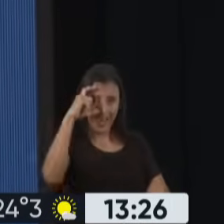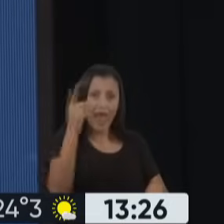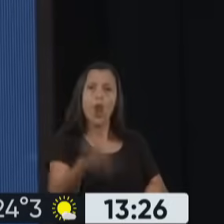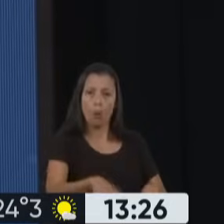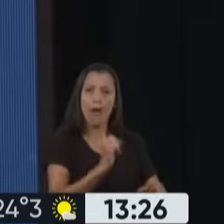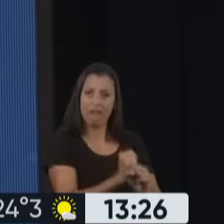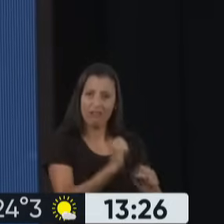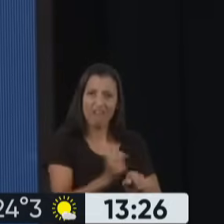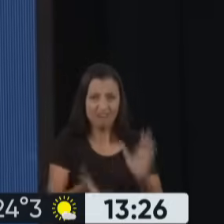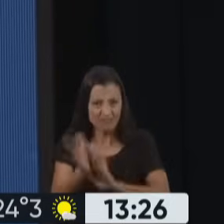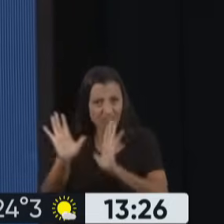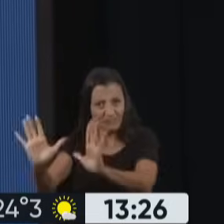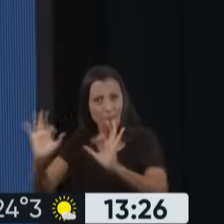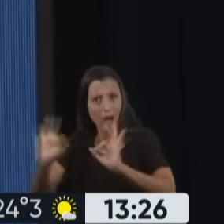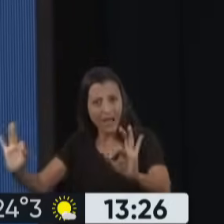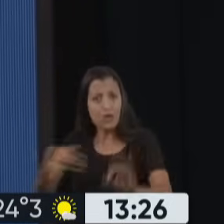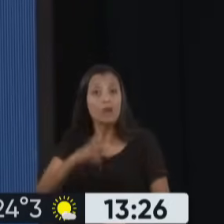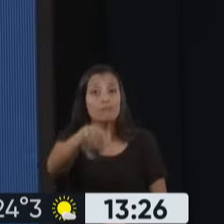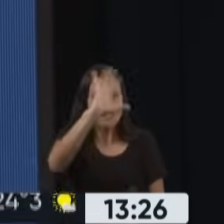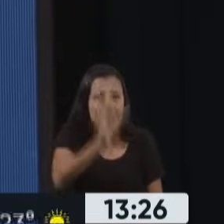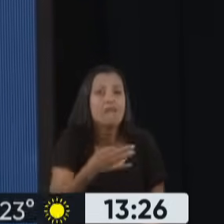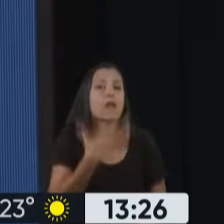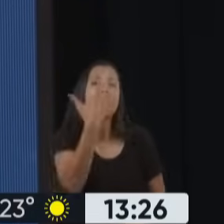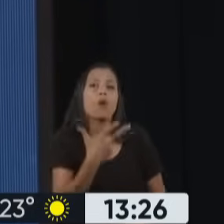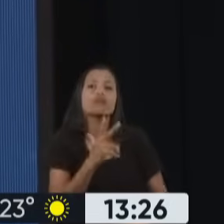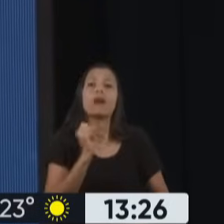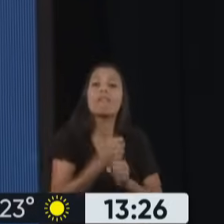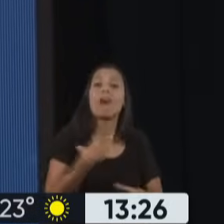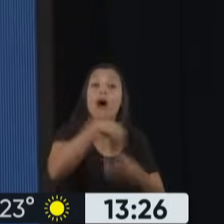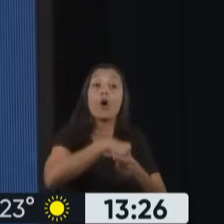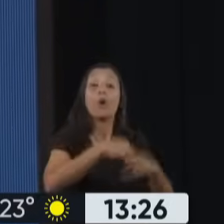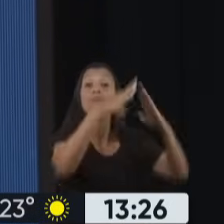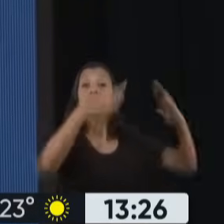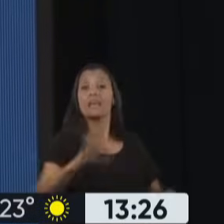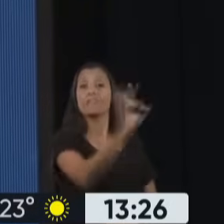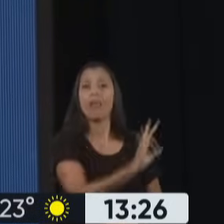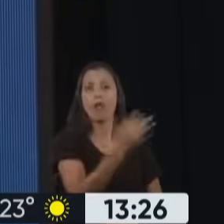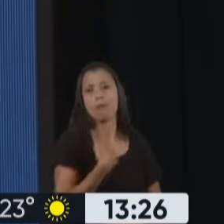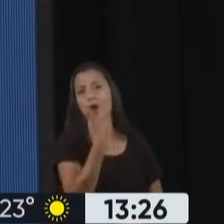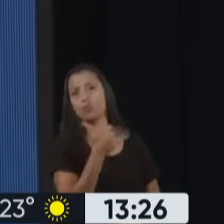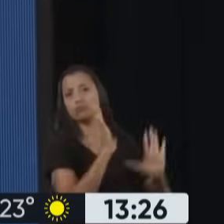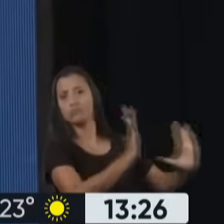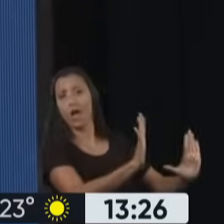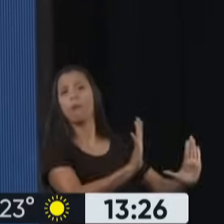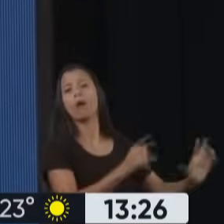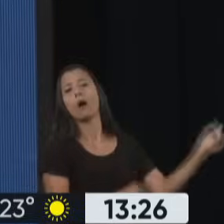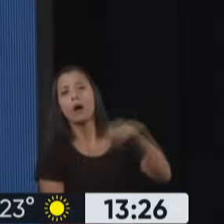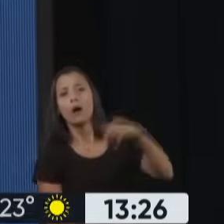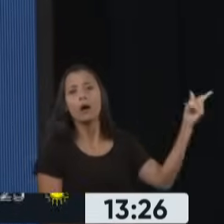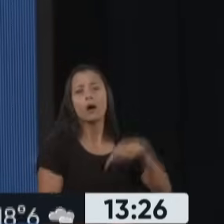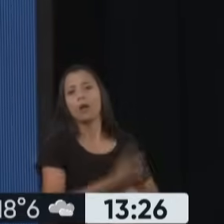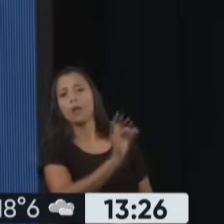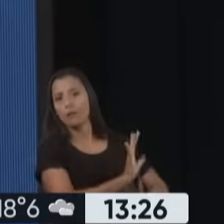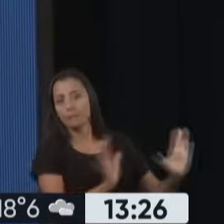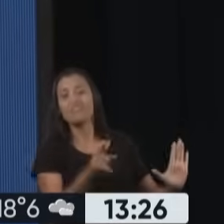Como ustedes saben, a mí me gusta trabajar desde Olivos porque me evita tener que viajar, digamos, y ya